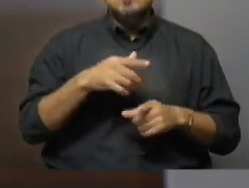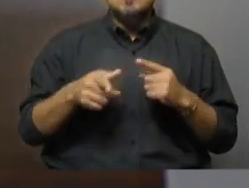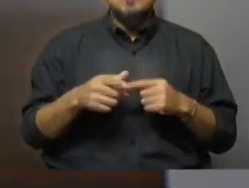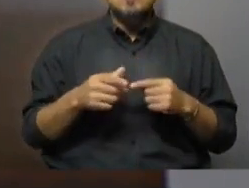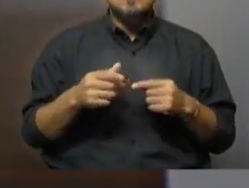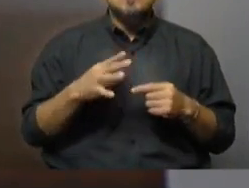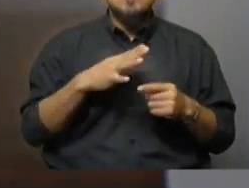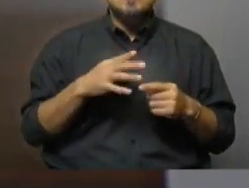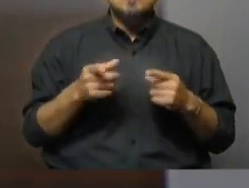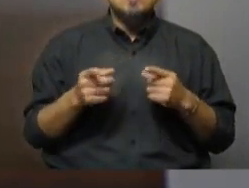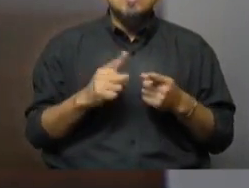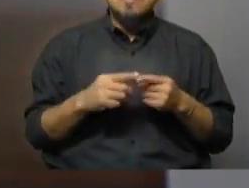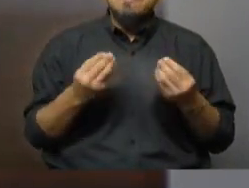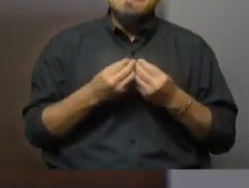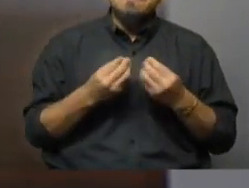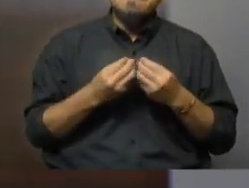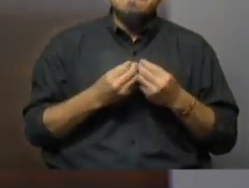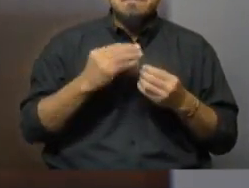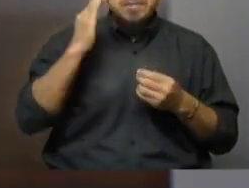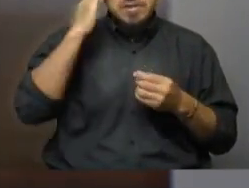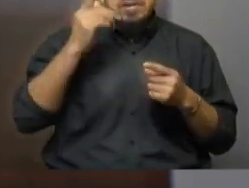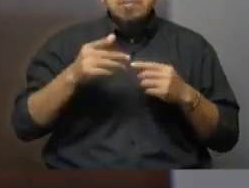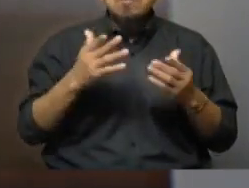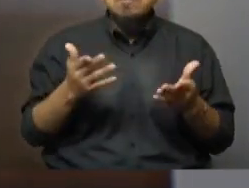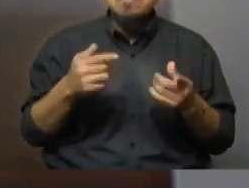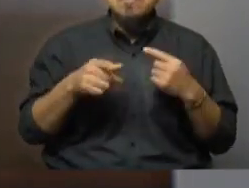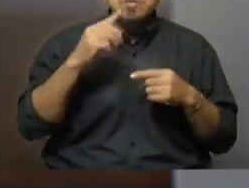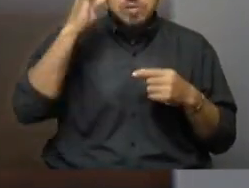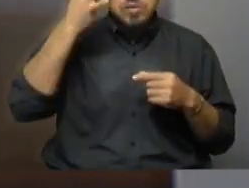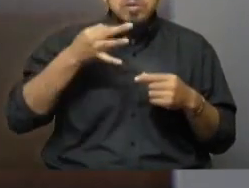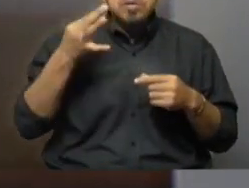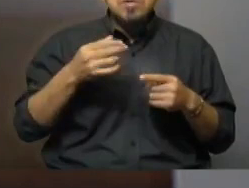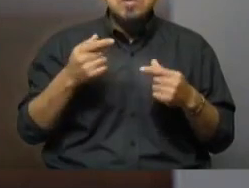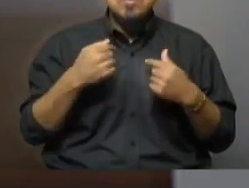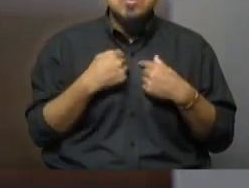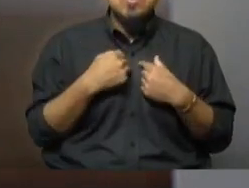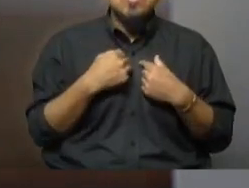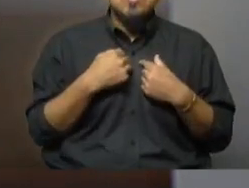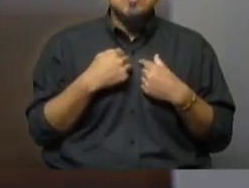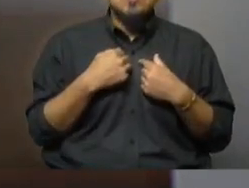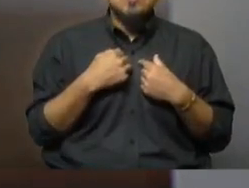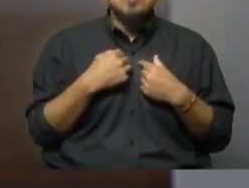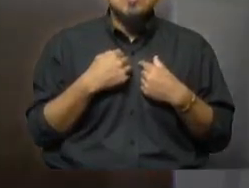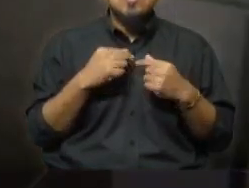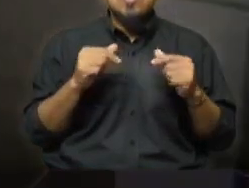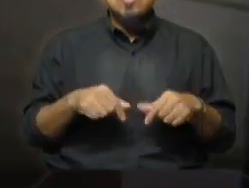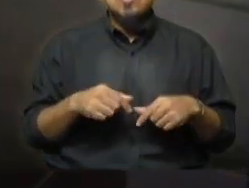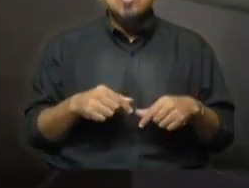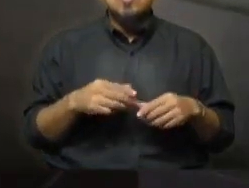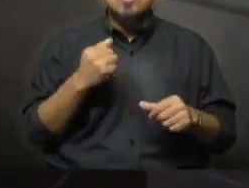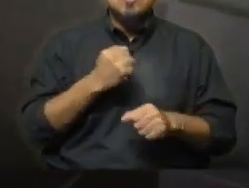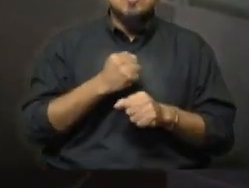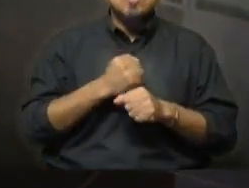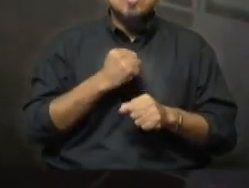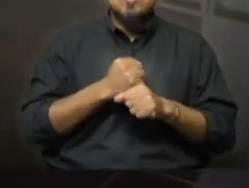muy arraigada, o sea, lo sabemos, no desconocemos esa realidad. Nosotras y nosotres en este tiempo estamos trabajando en